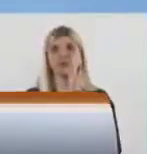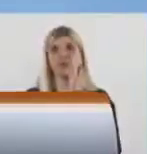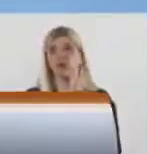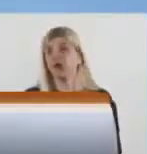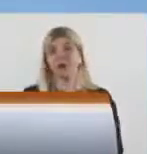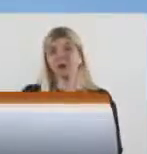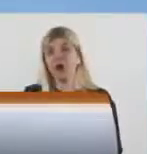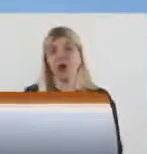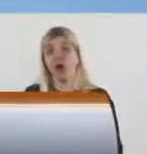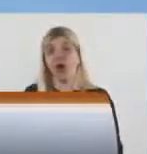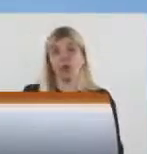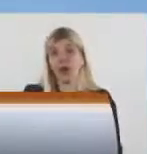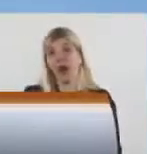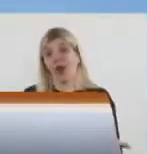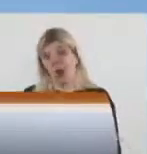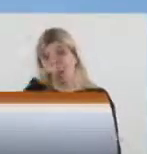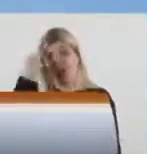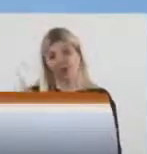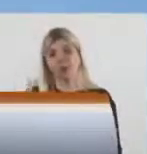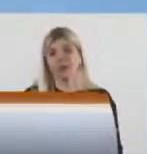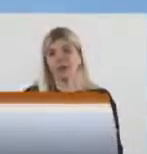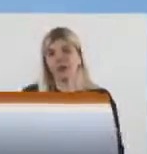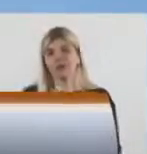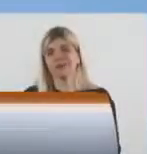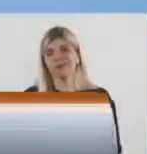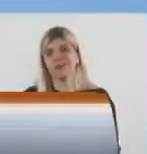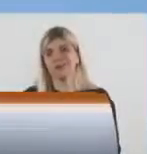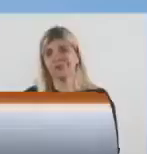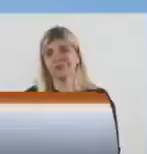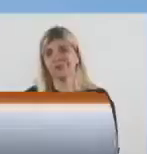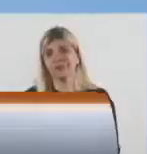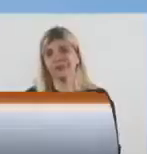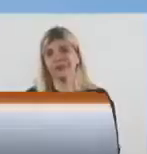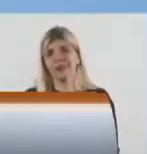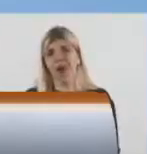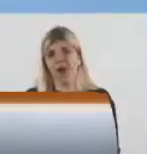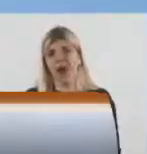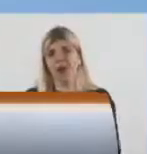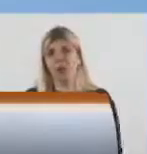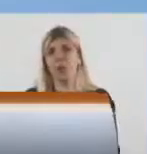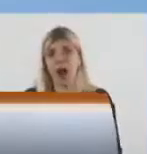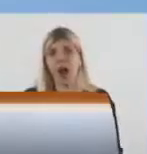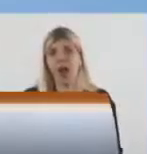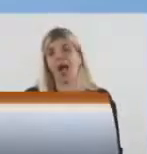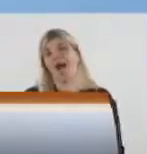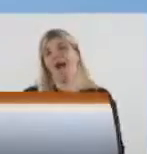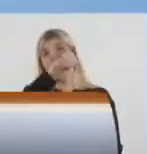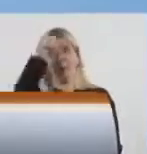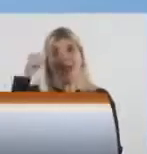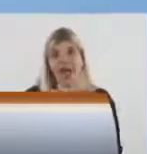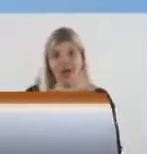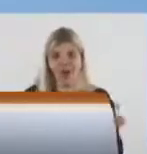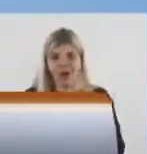que el gobierno nacional ha trabajado mucho para garantizarnos que en el verano podamos